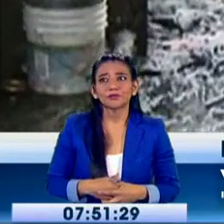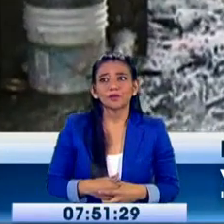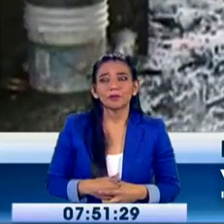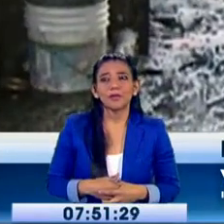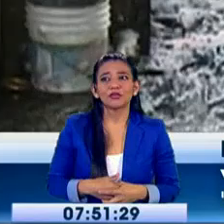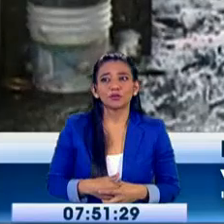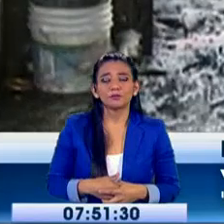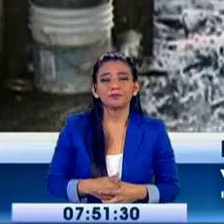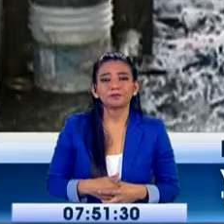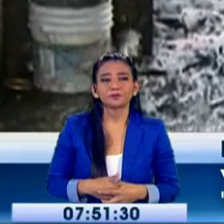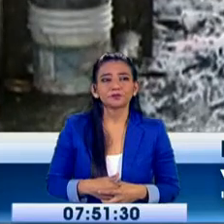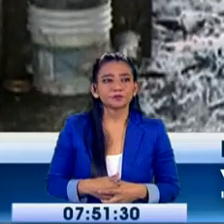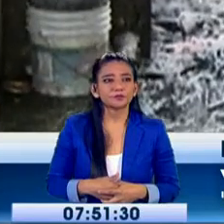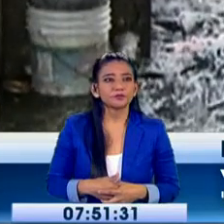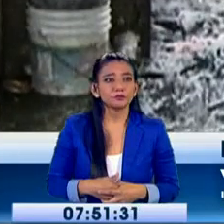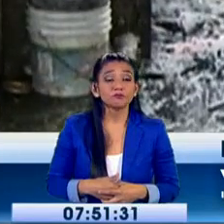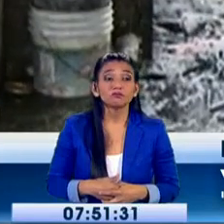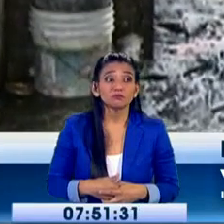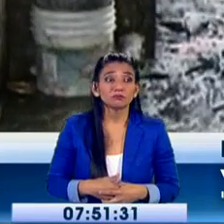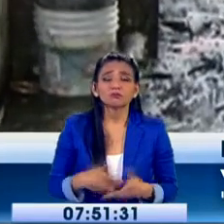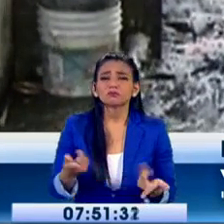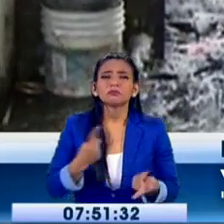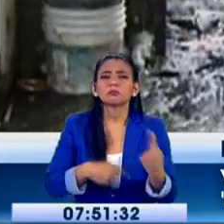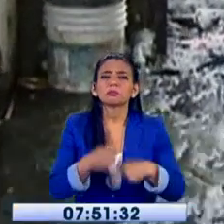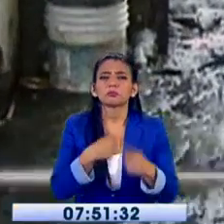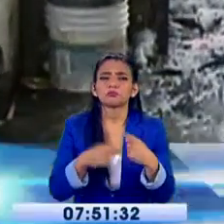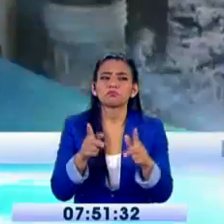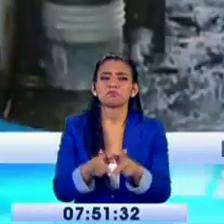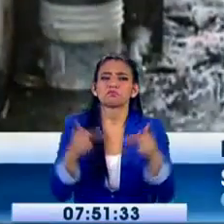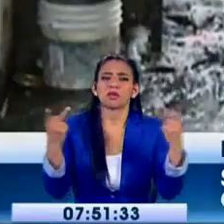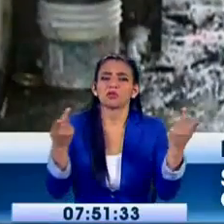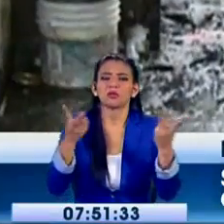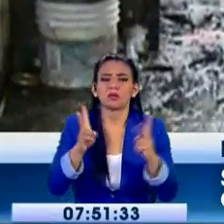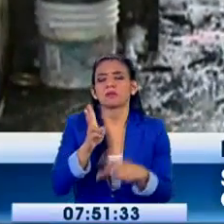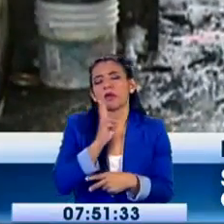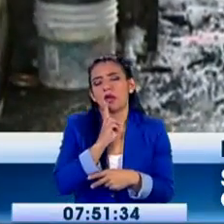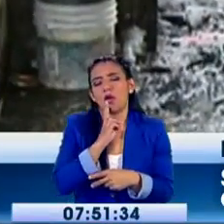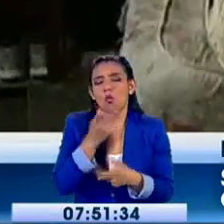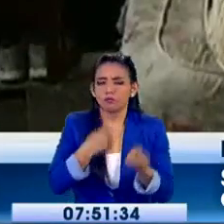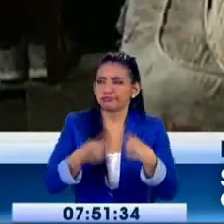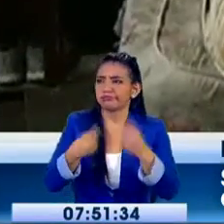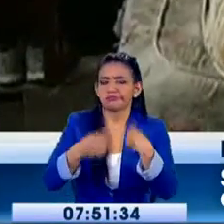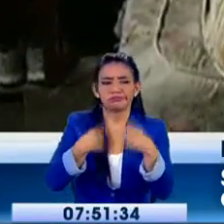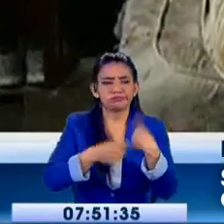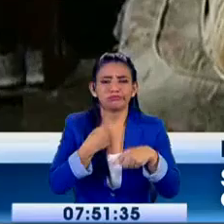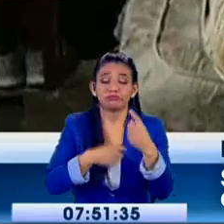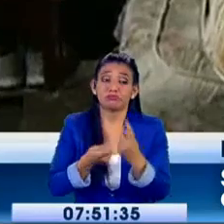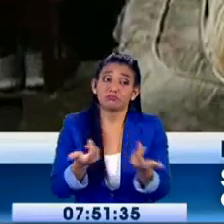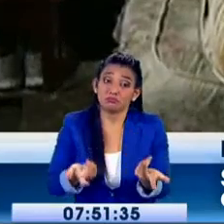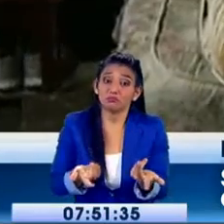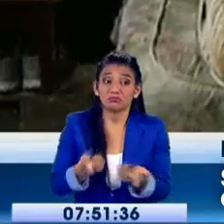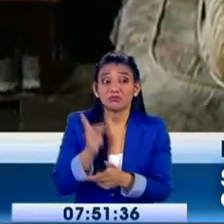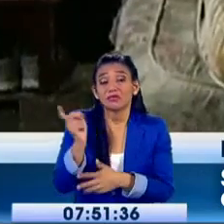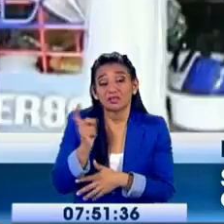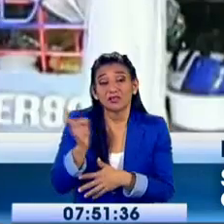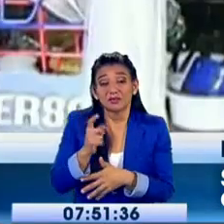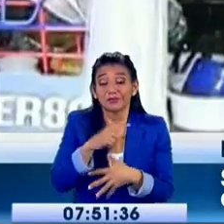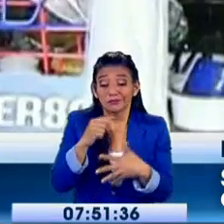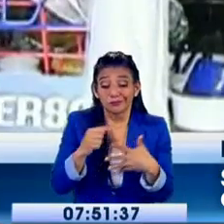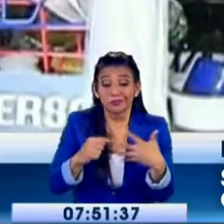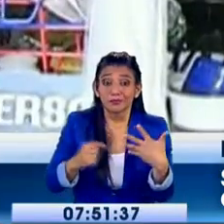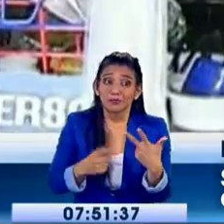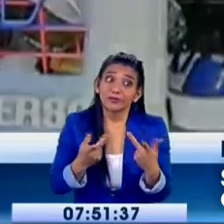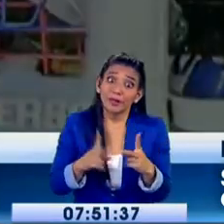Sonia trabaja vendiendo periódicos y agua. Es el principal sustento en el hogar. Un hogar con numerosas necesidades